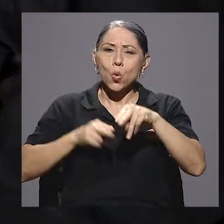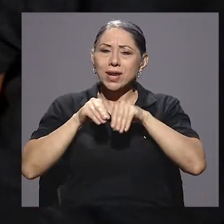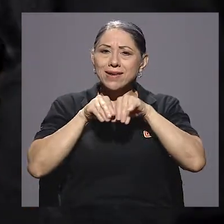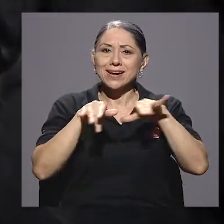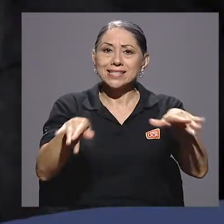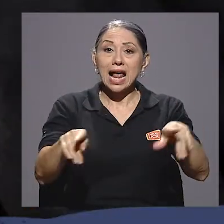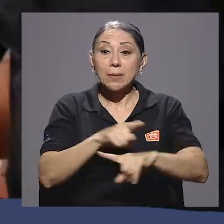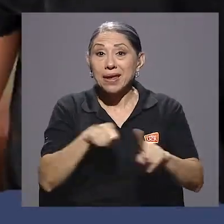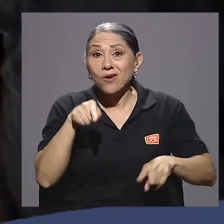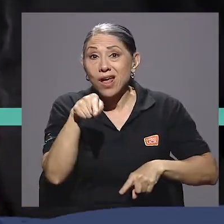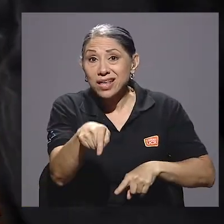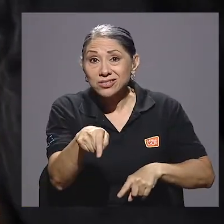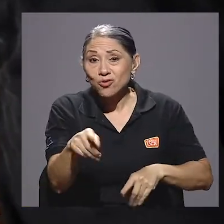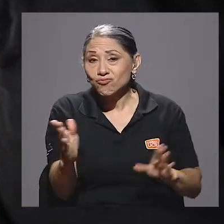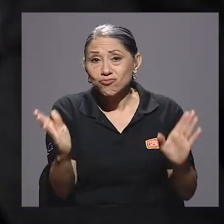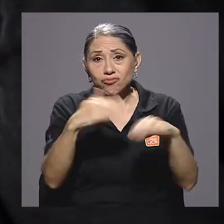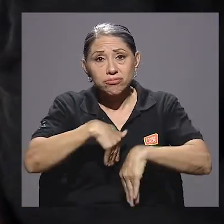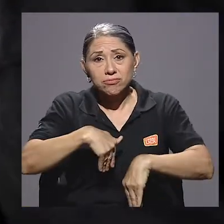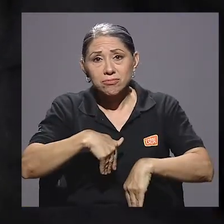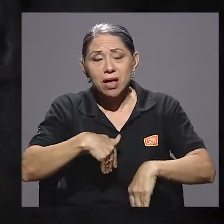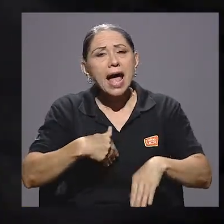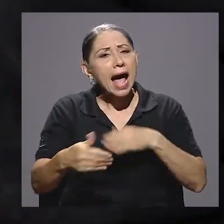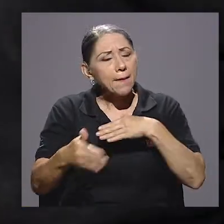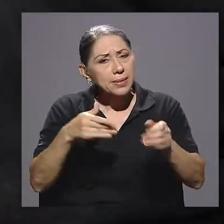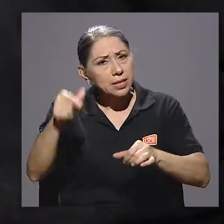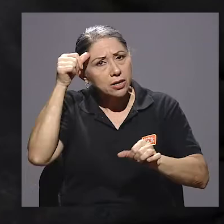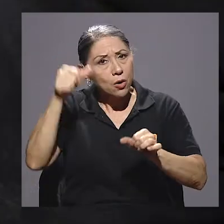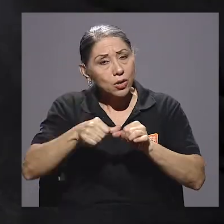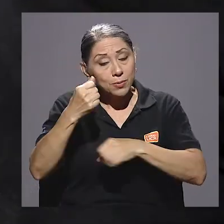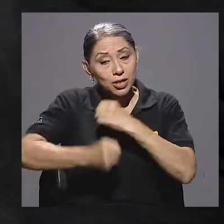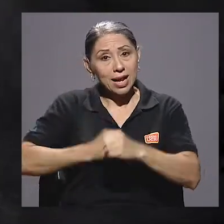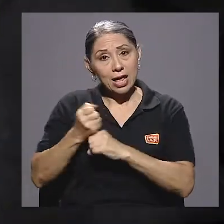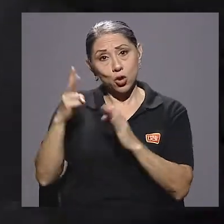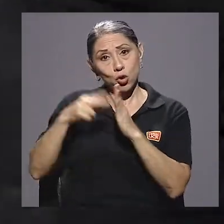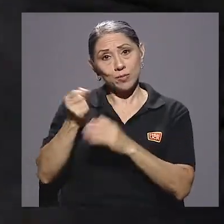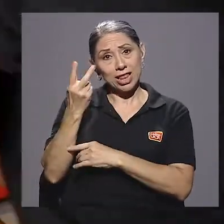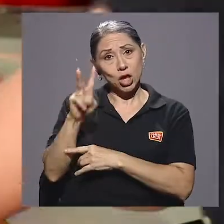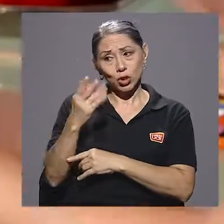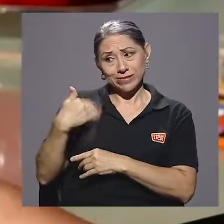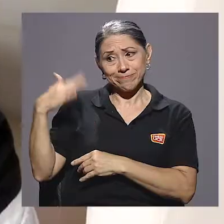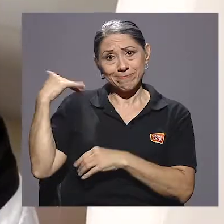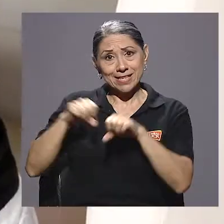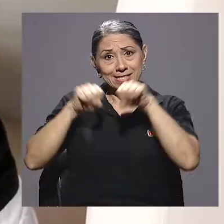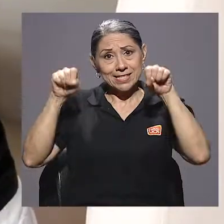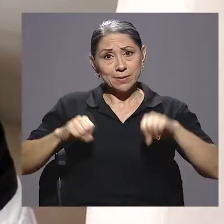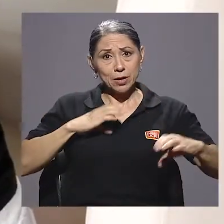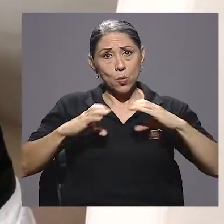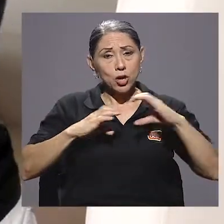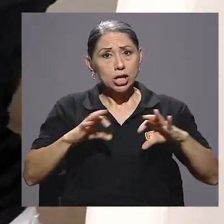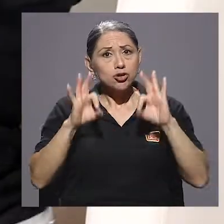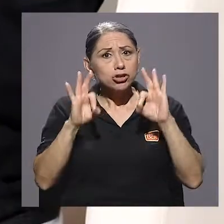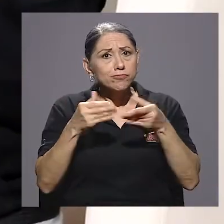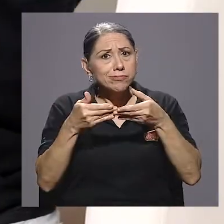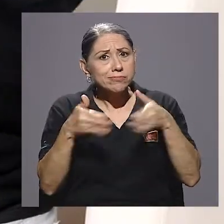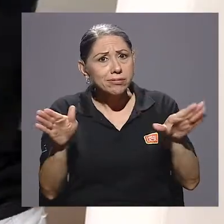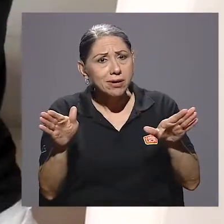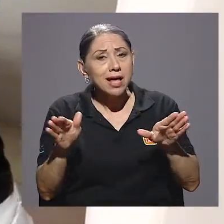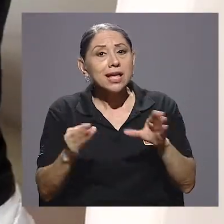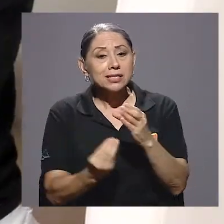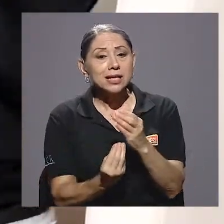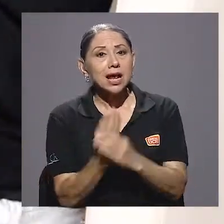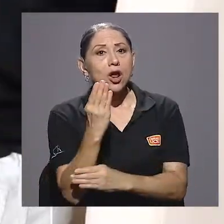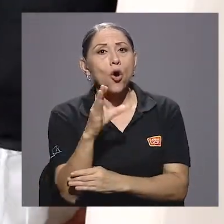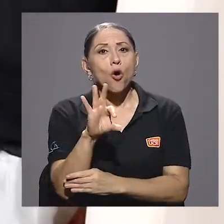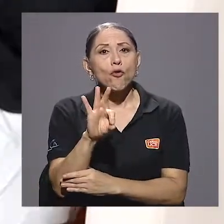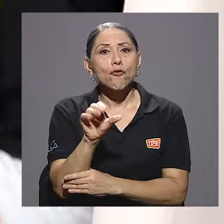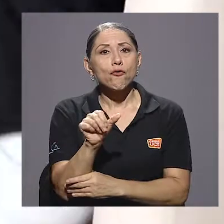universal. No, eso no está, pese a que recordemos que en el 2012, cuando se dio la apertura de telecomunicaciones, pues se